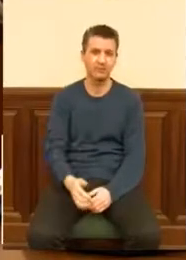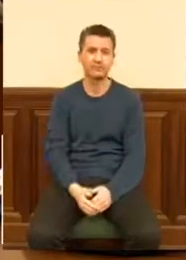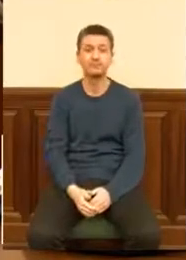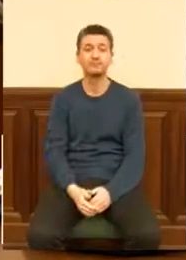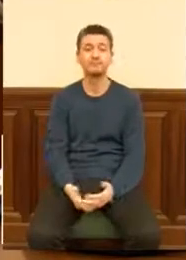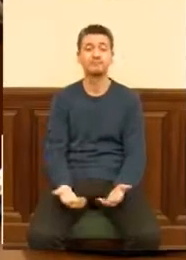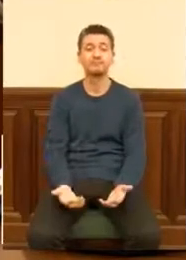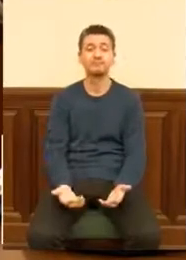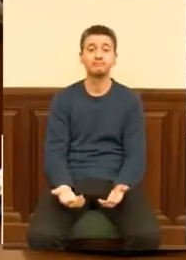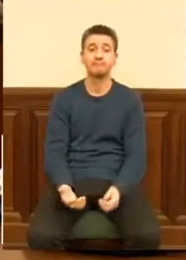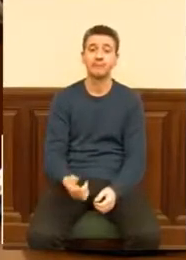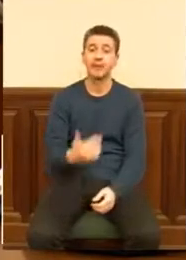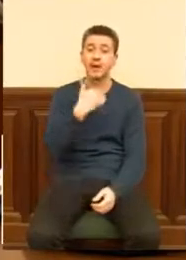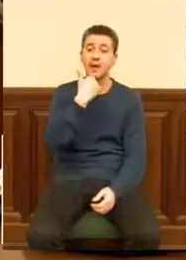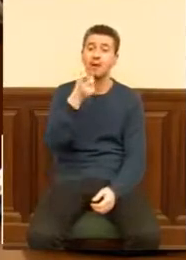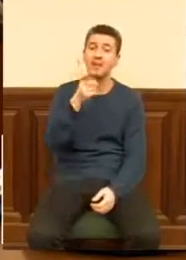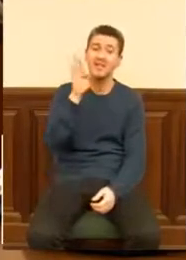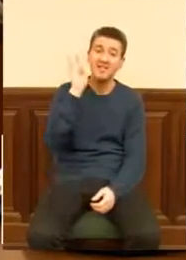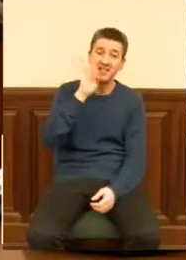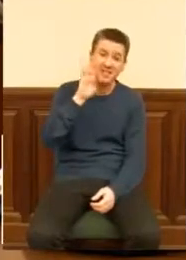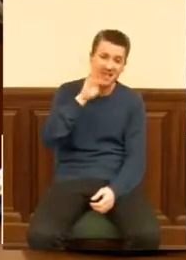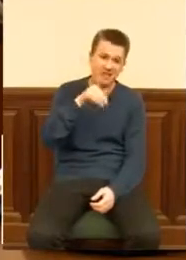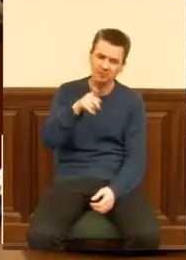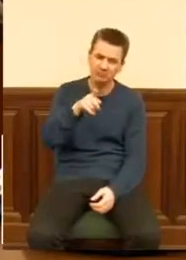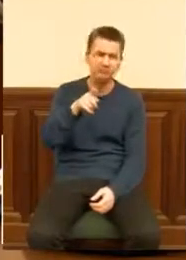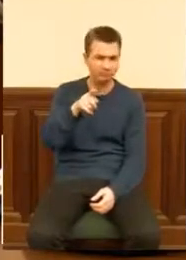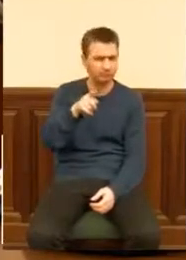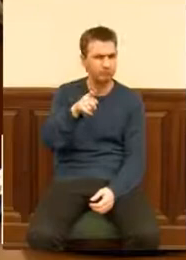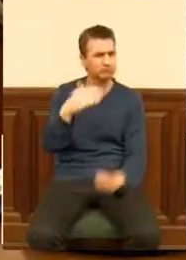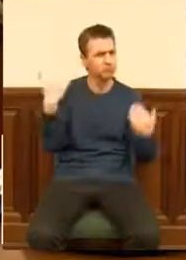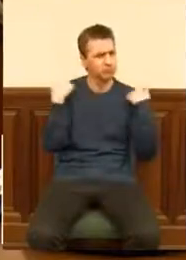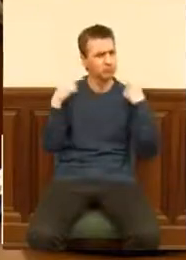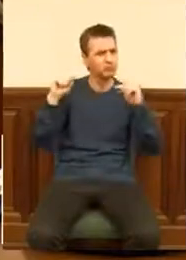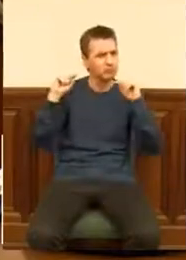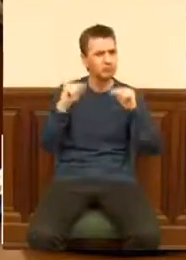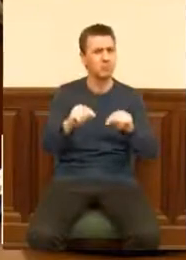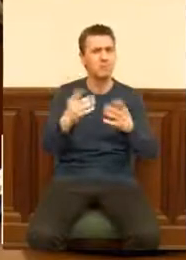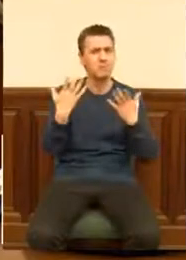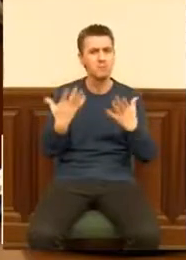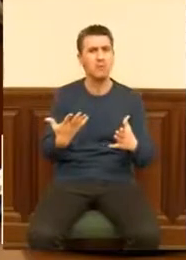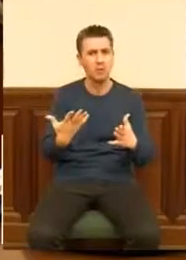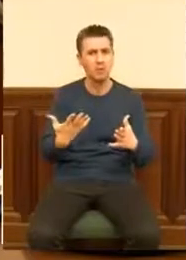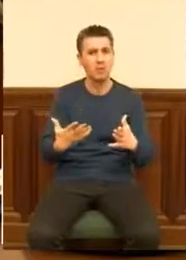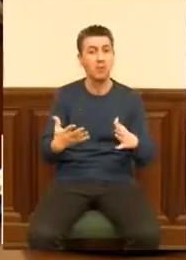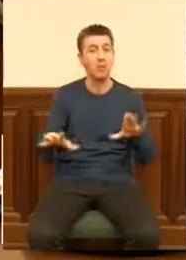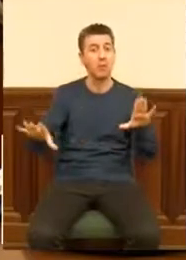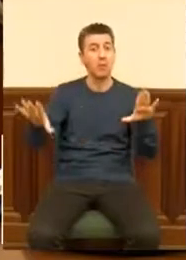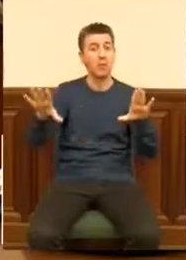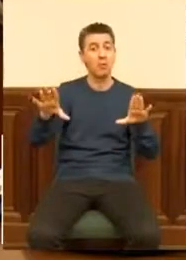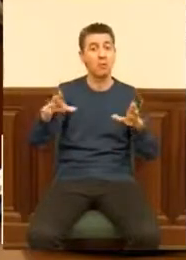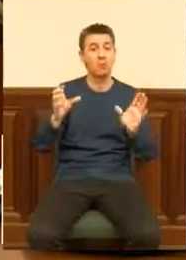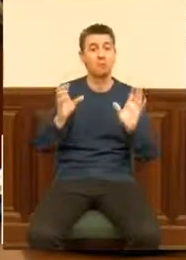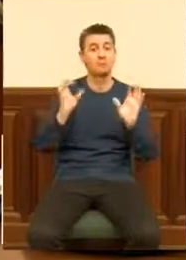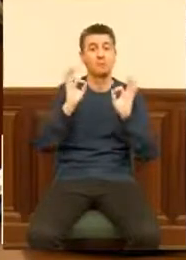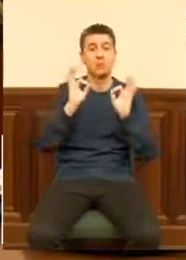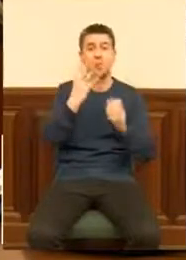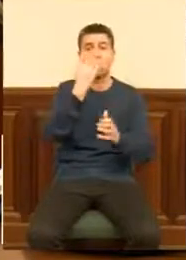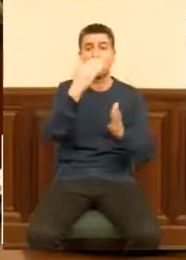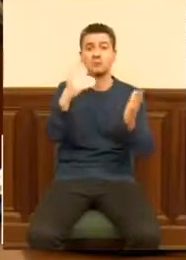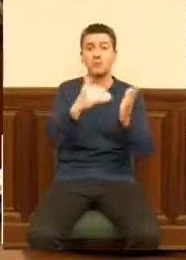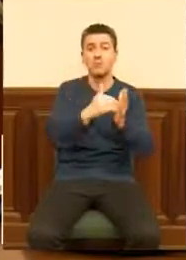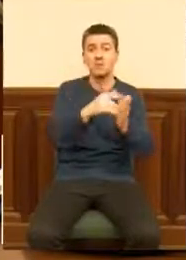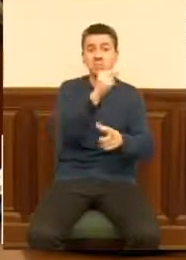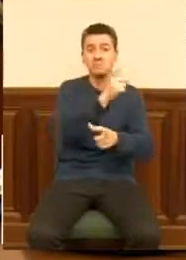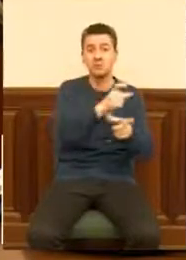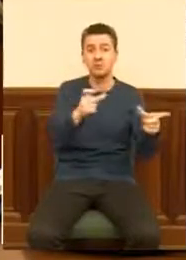esté cometiendo delito, que lo pague. Pero no puede pagar toda una comunidad de 4.000 personas por los delitos de